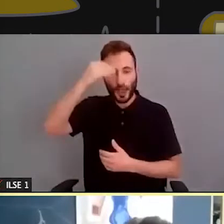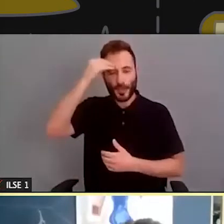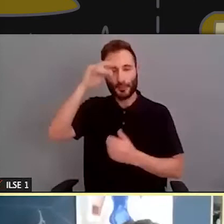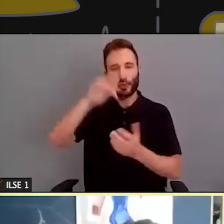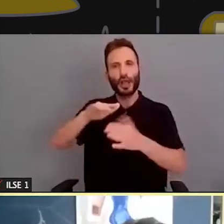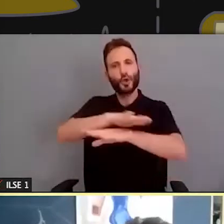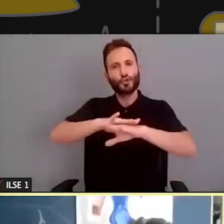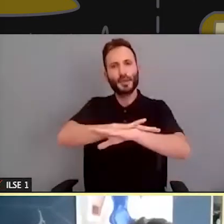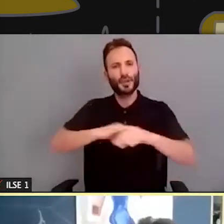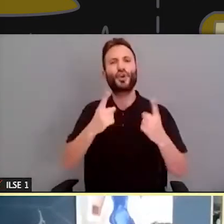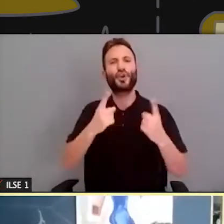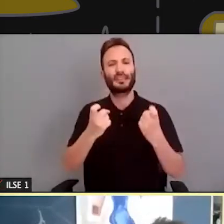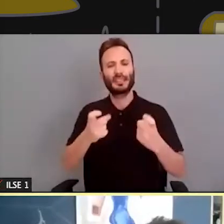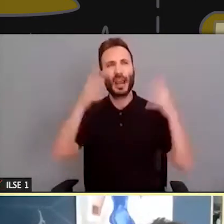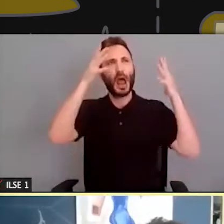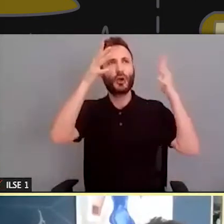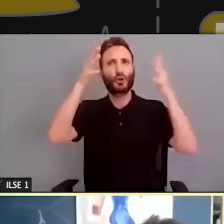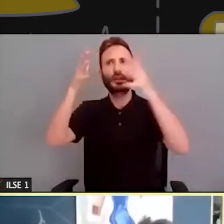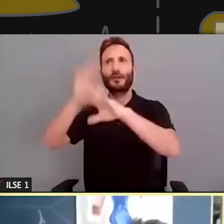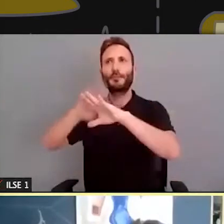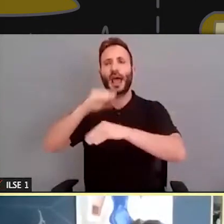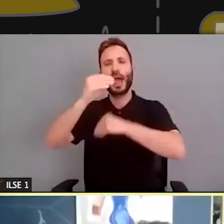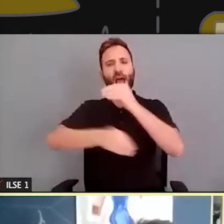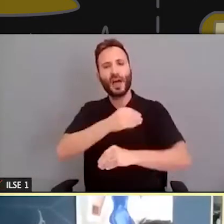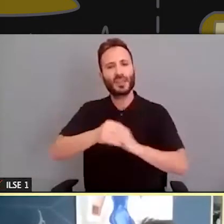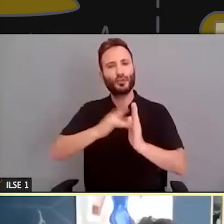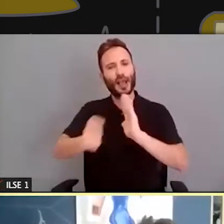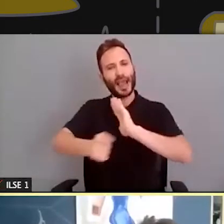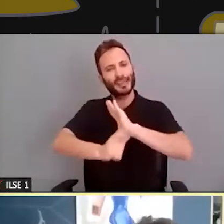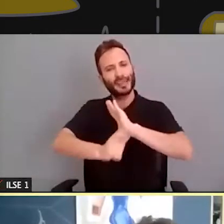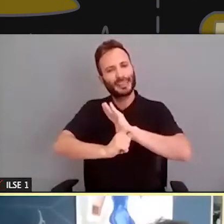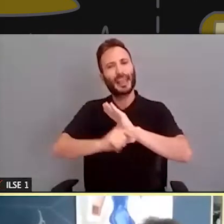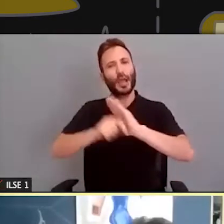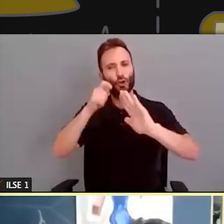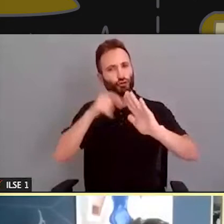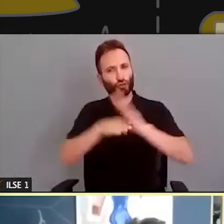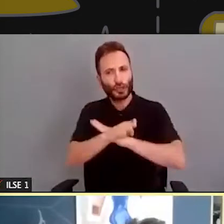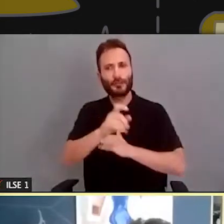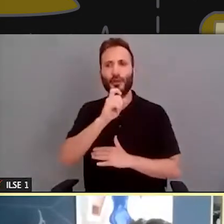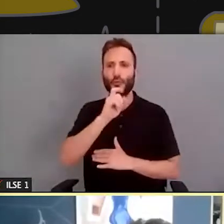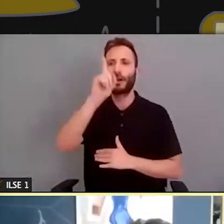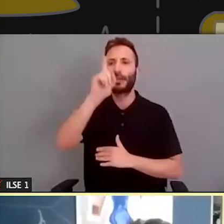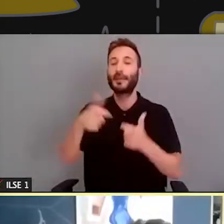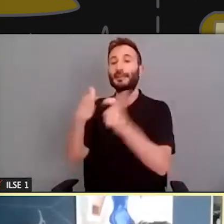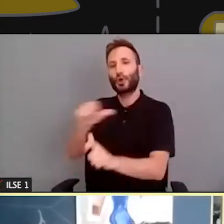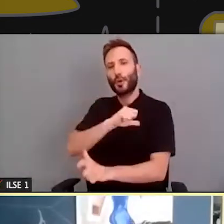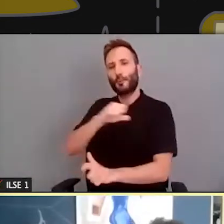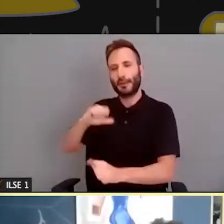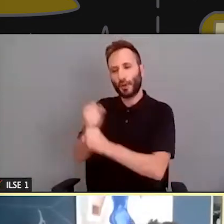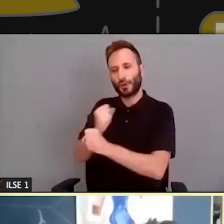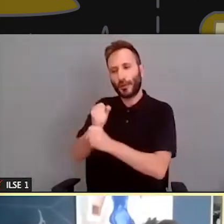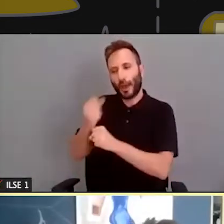necesitan recomendaciones sobre cómo se desarrolla una política, una estrategia, y cómo se trabaja en el sector privado para llevar a